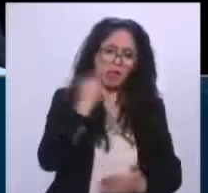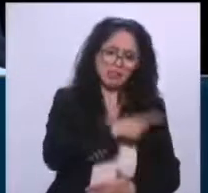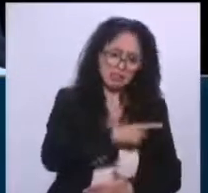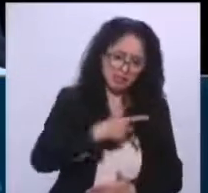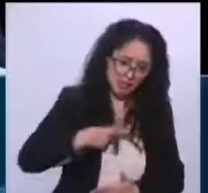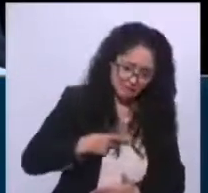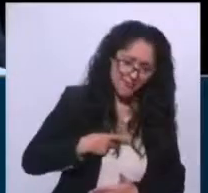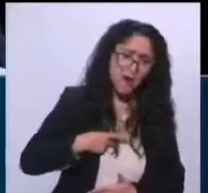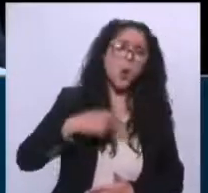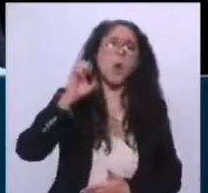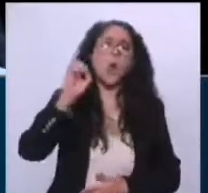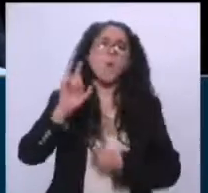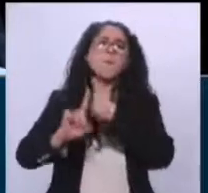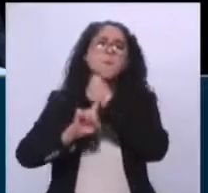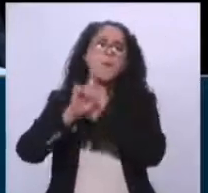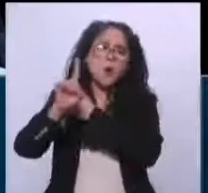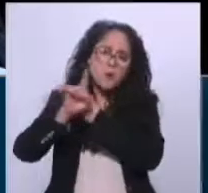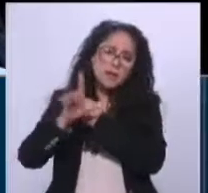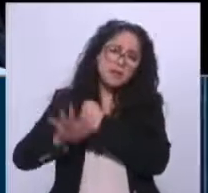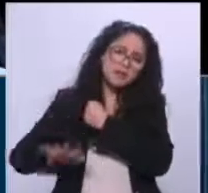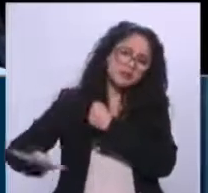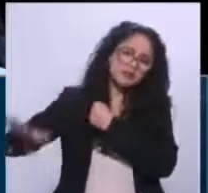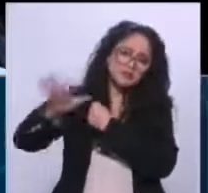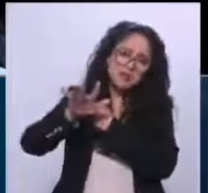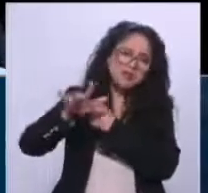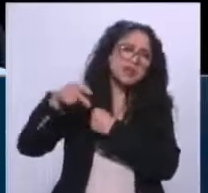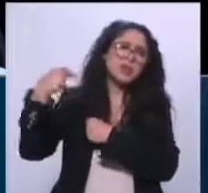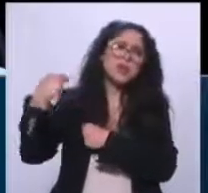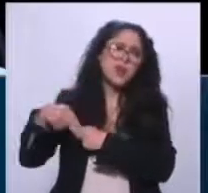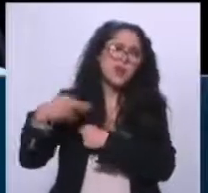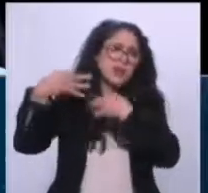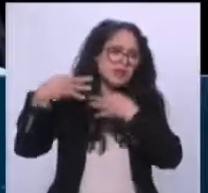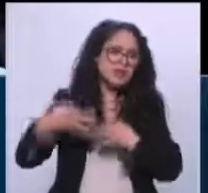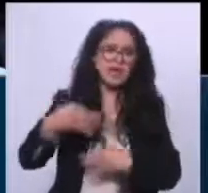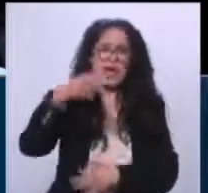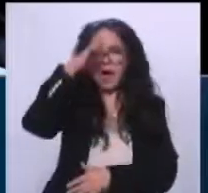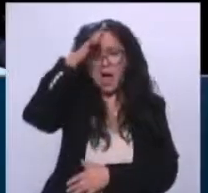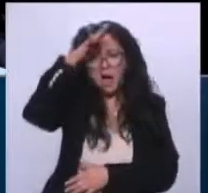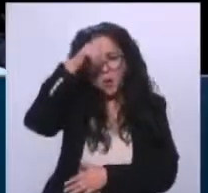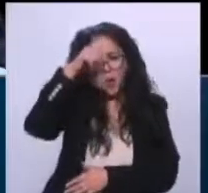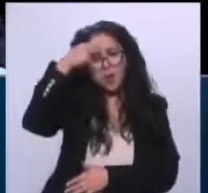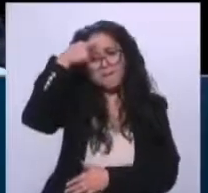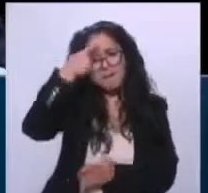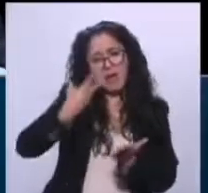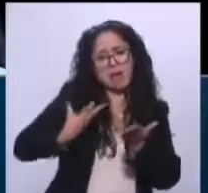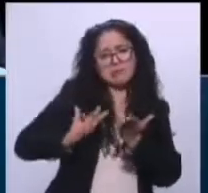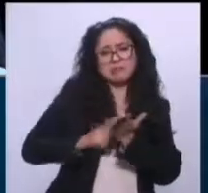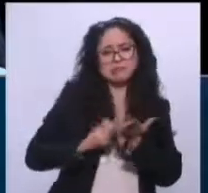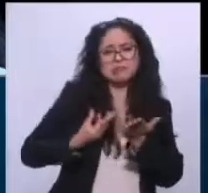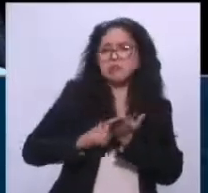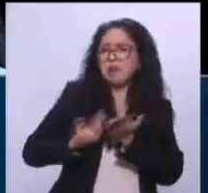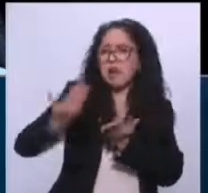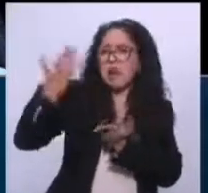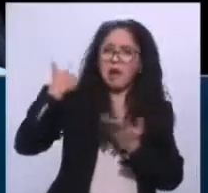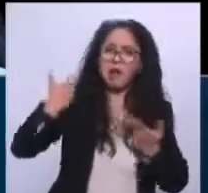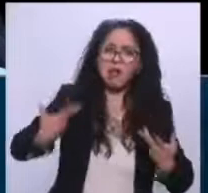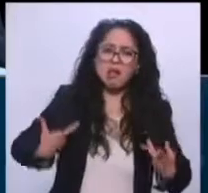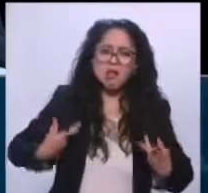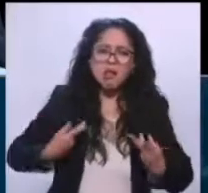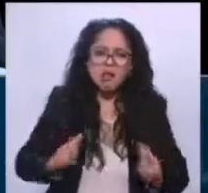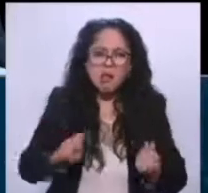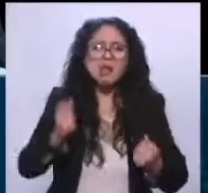podría cerrarse lo que vienen nombrando como un acuerdo reparatorio. ¿Qué implica esto para él? ¿Qué implica para la federación, digamos, o